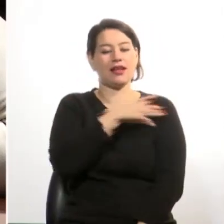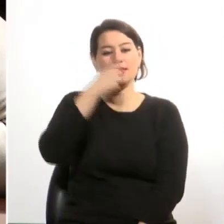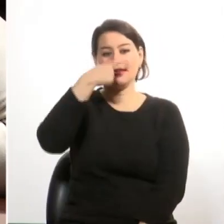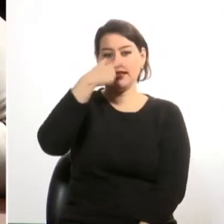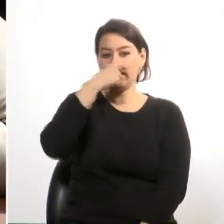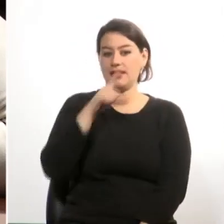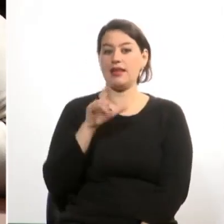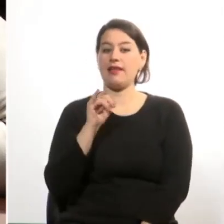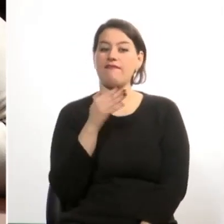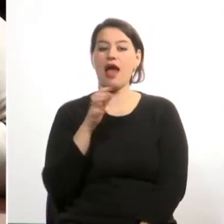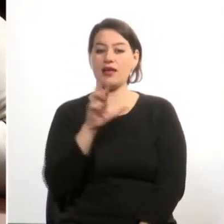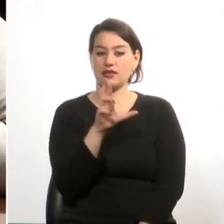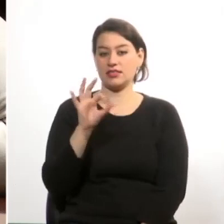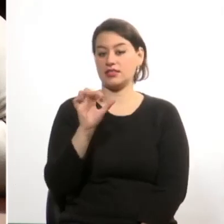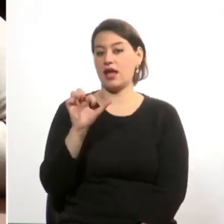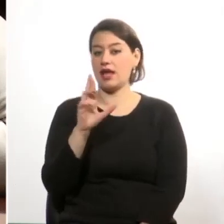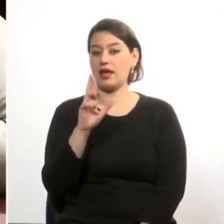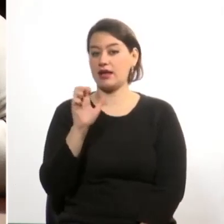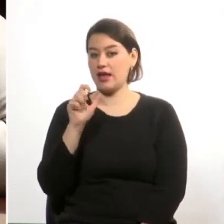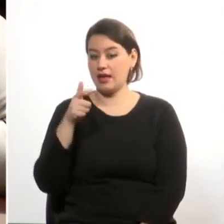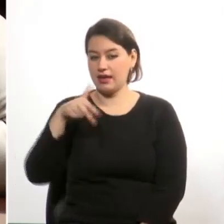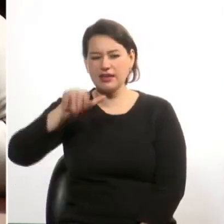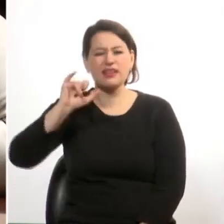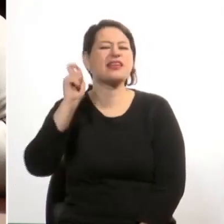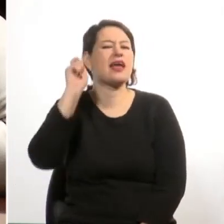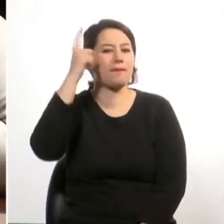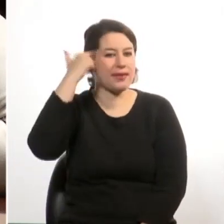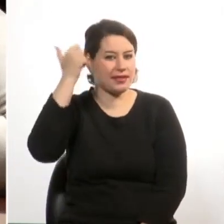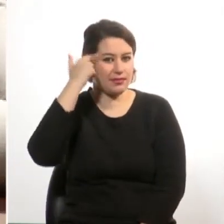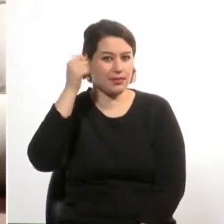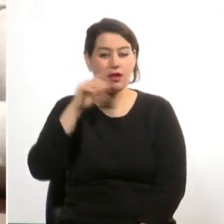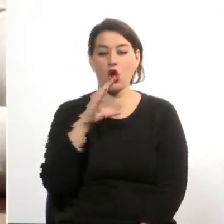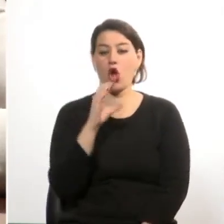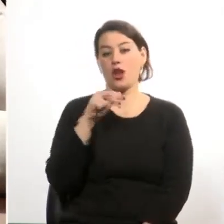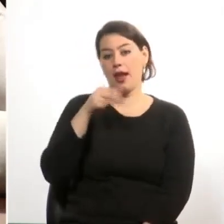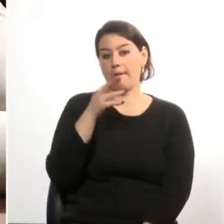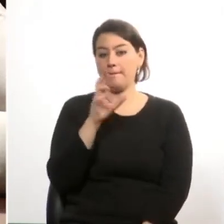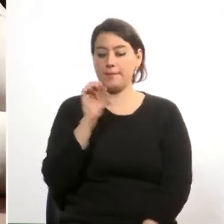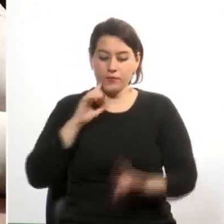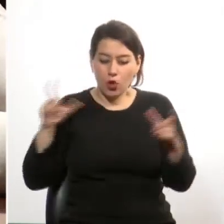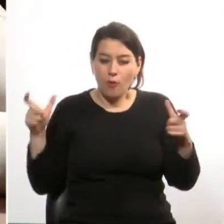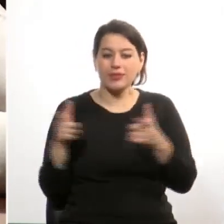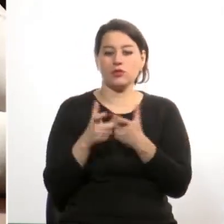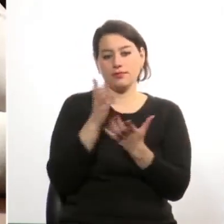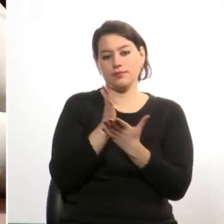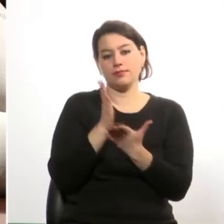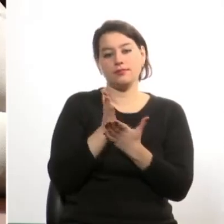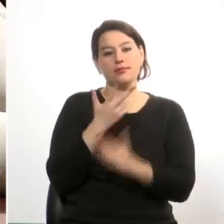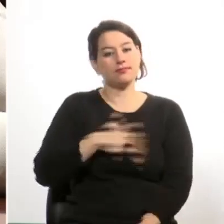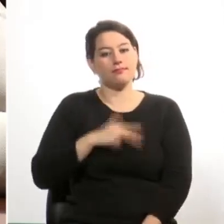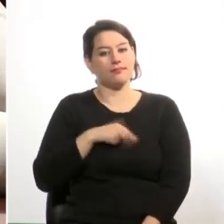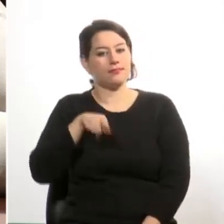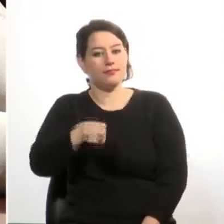Seregni. Participaron de aquella experiencia de la CONAPRO en la Comisión de Derechos Humanos, porque